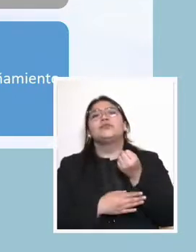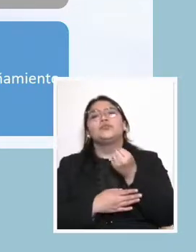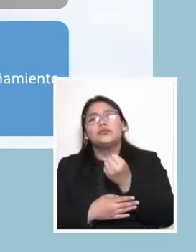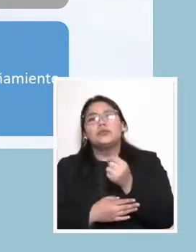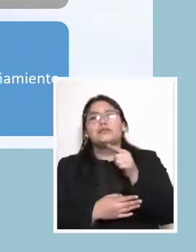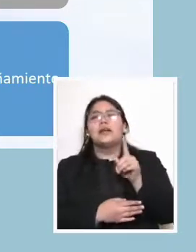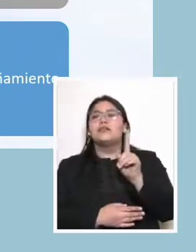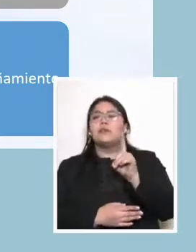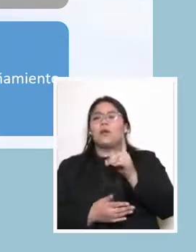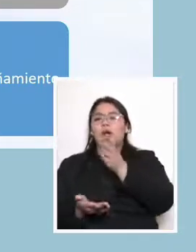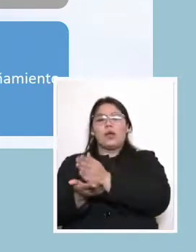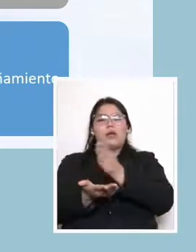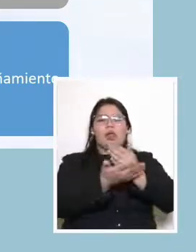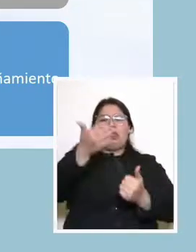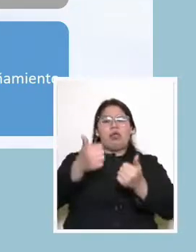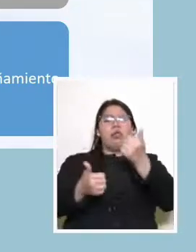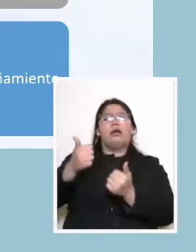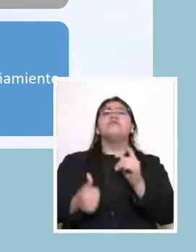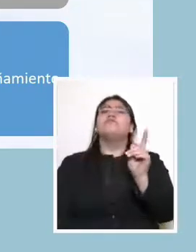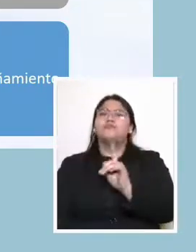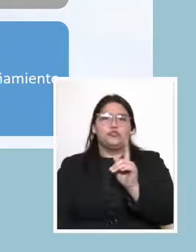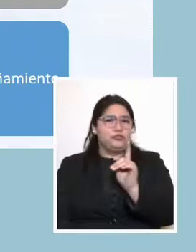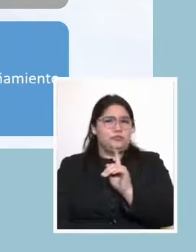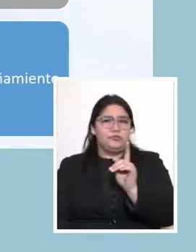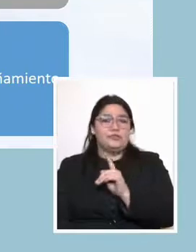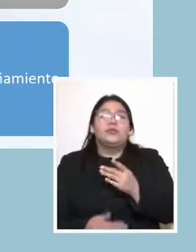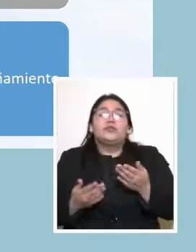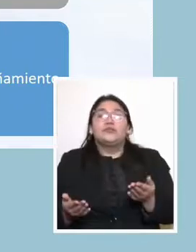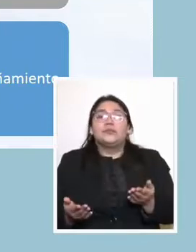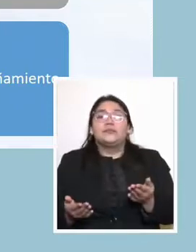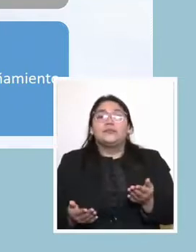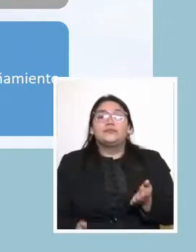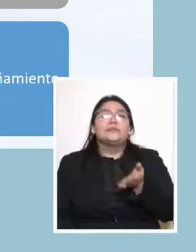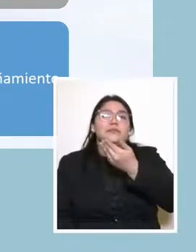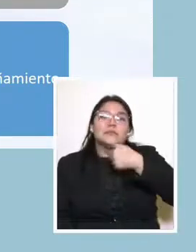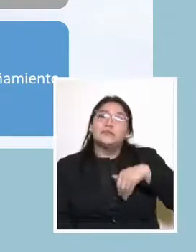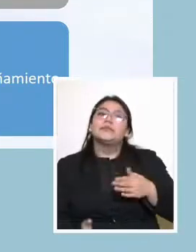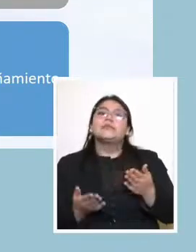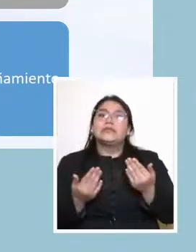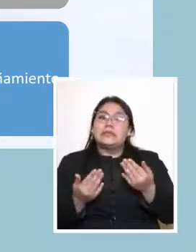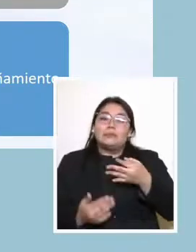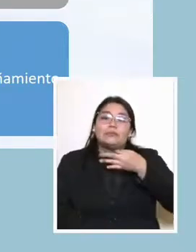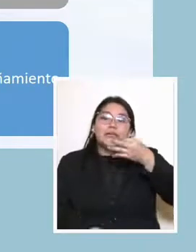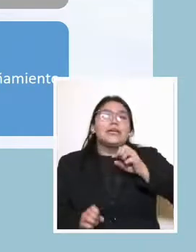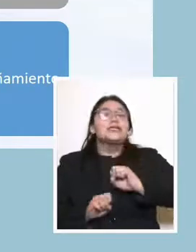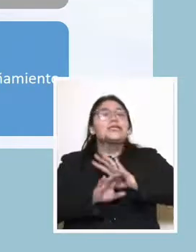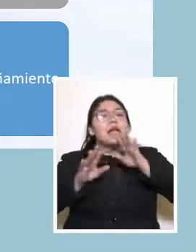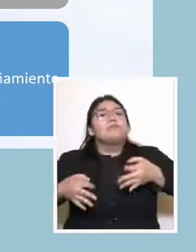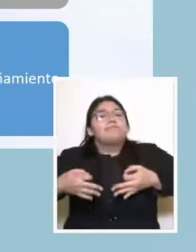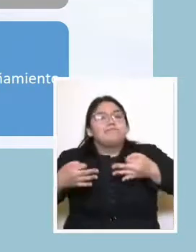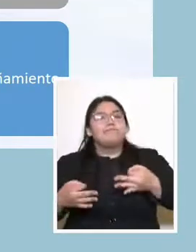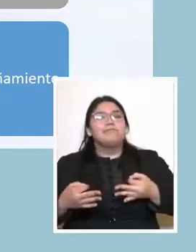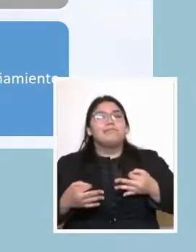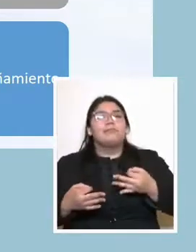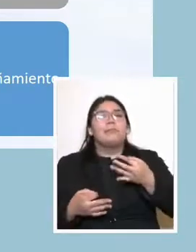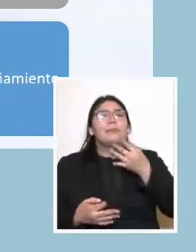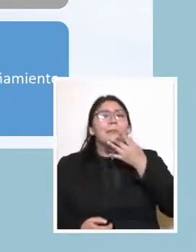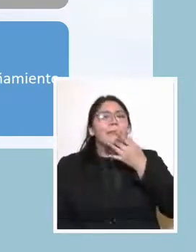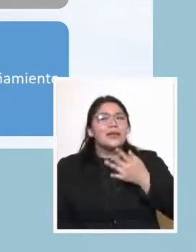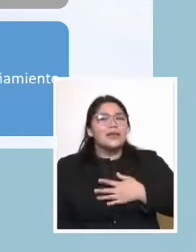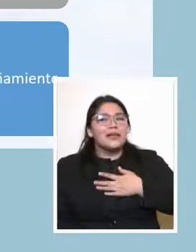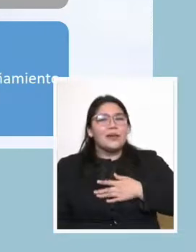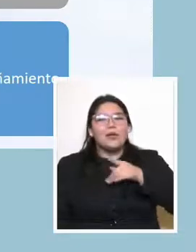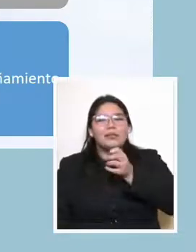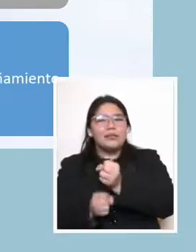competir establecimientos. Por tanto, tenemos que ser capaces de efectivamente tener un discurso sólido respecto de por qué queremos trabajar sobre la